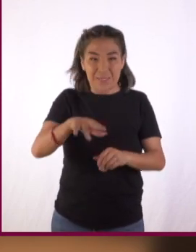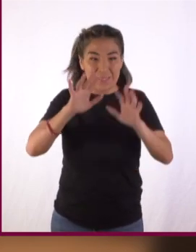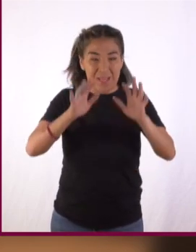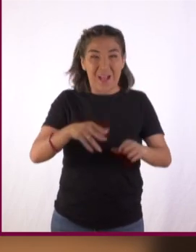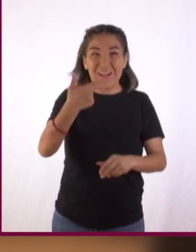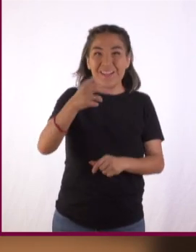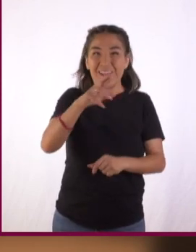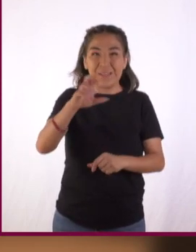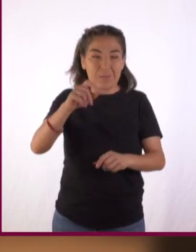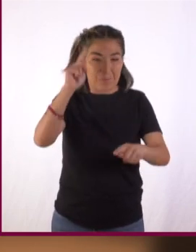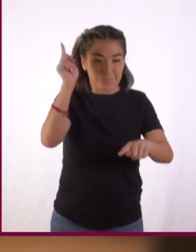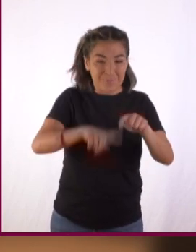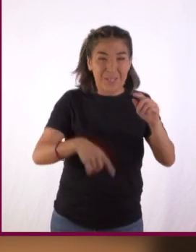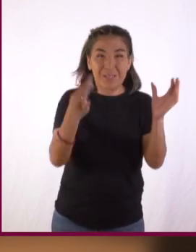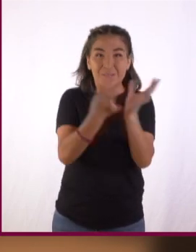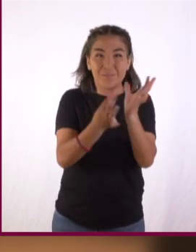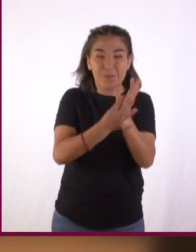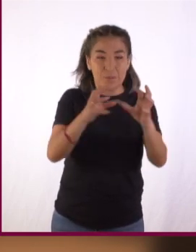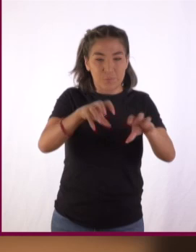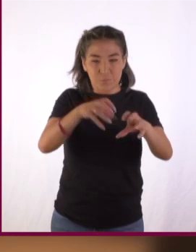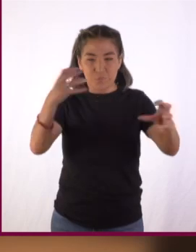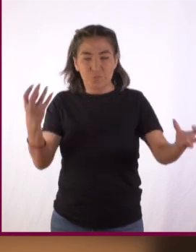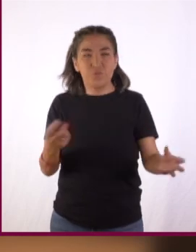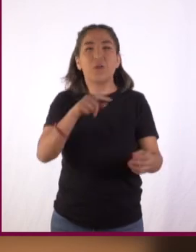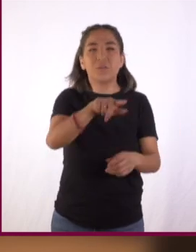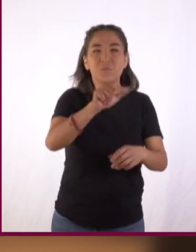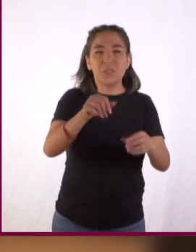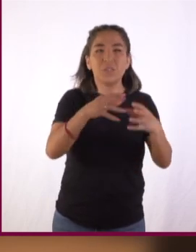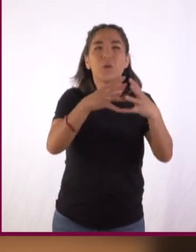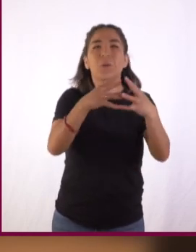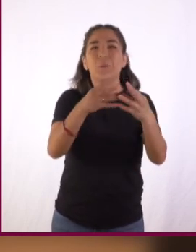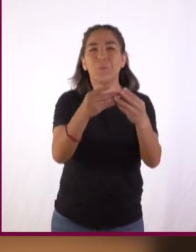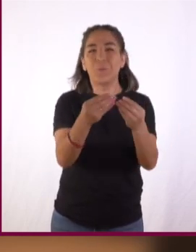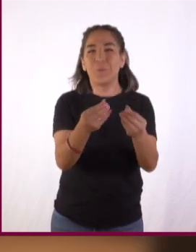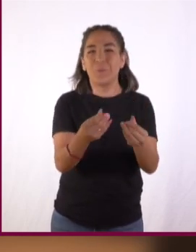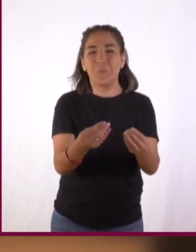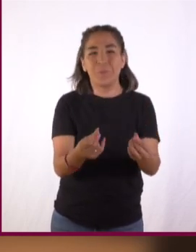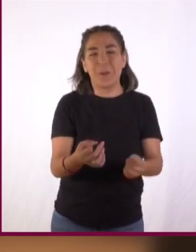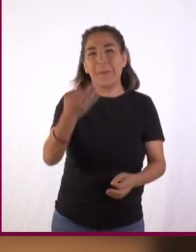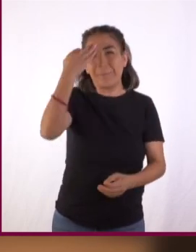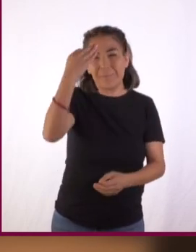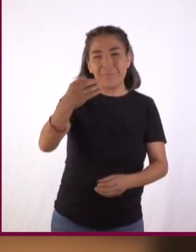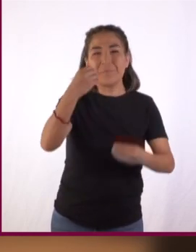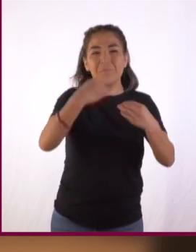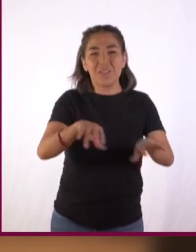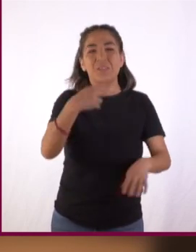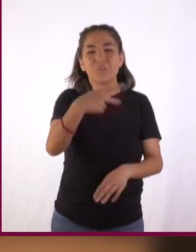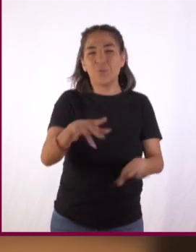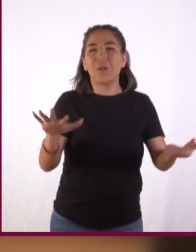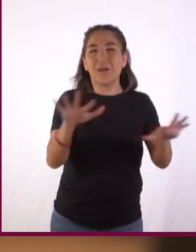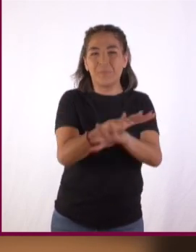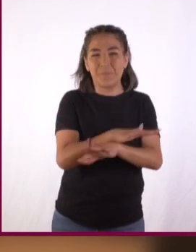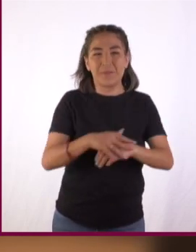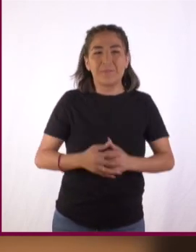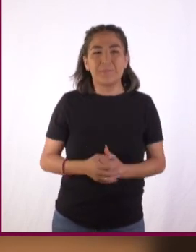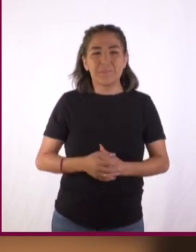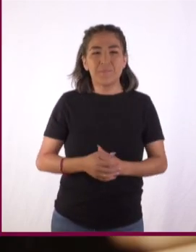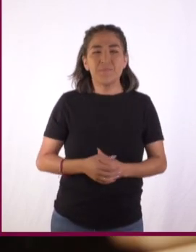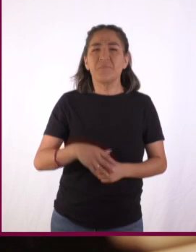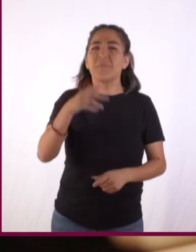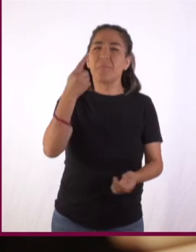después de quitar el imán. Y ese magnetismo pues tardará mucho tiempo en perder su